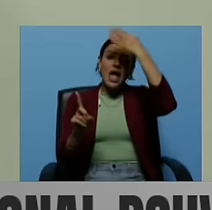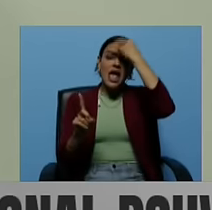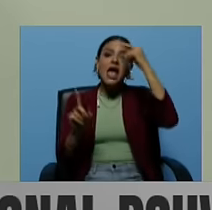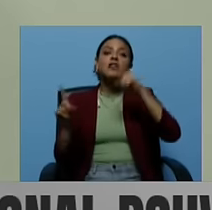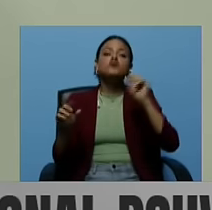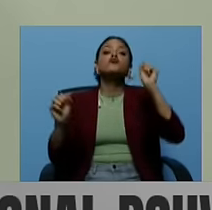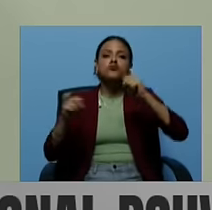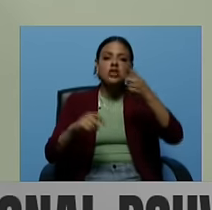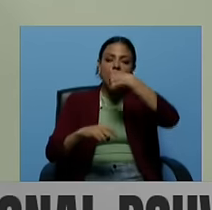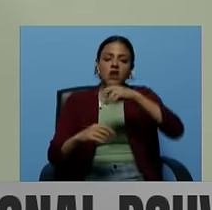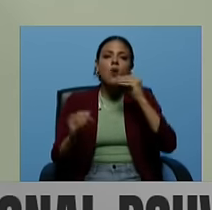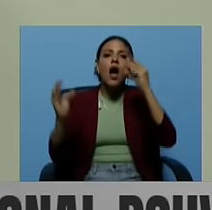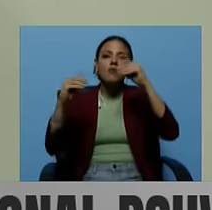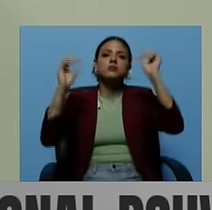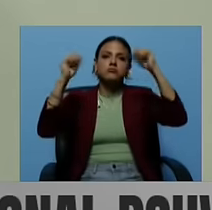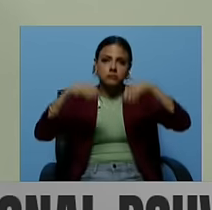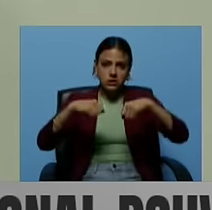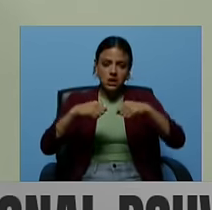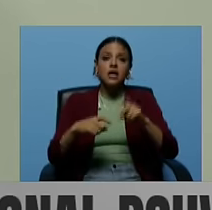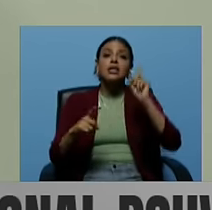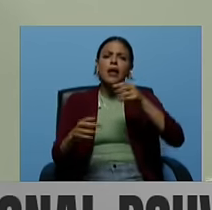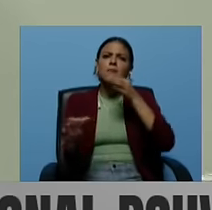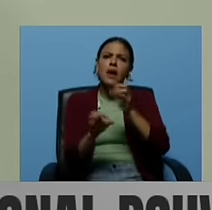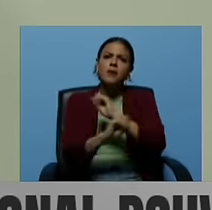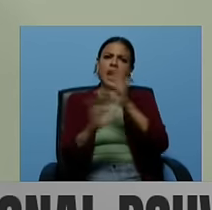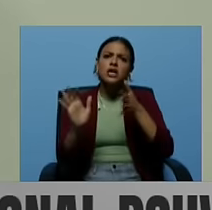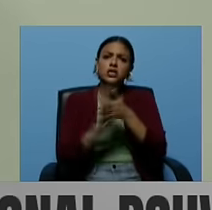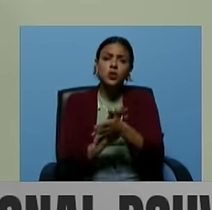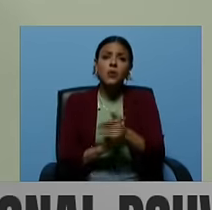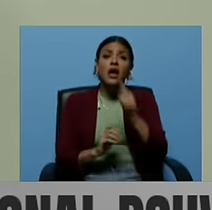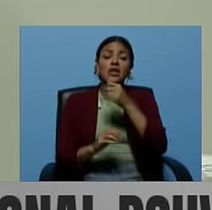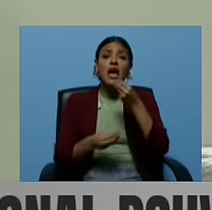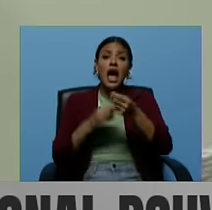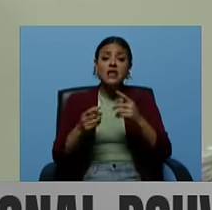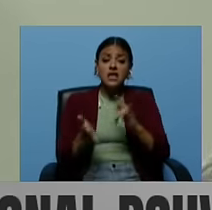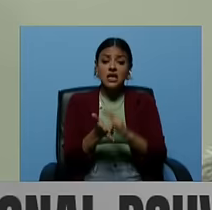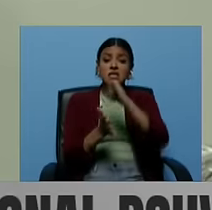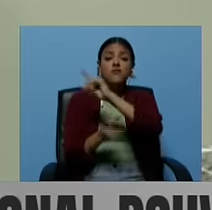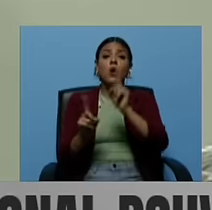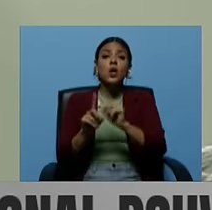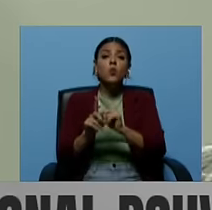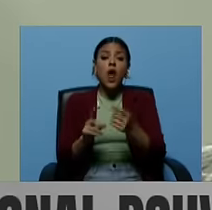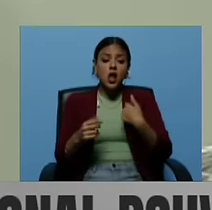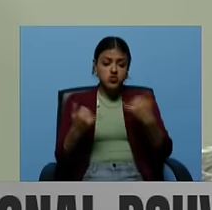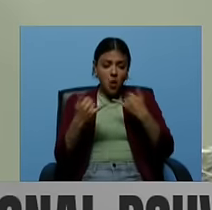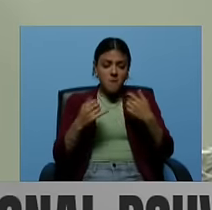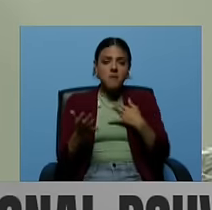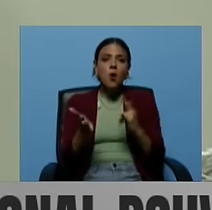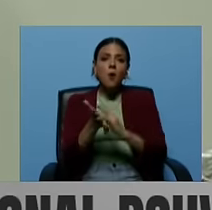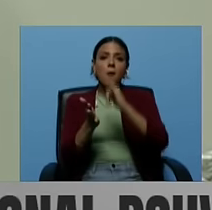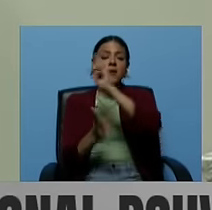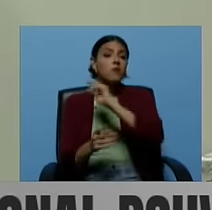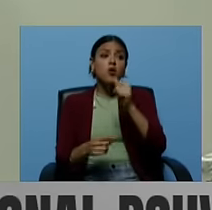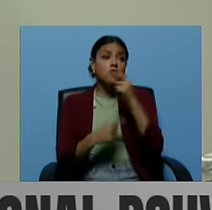Urrutia del país. En ese sentido también se destacó que salió de manera voluntaria y huyendo de los grupos y